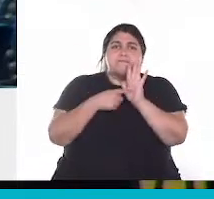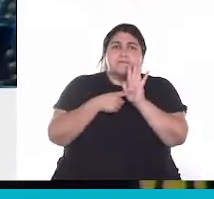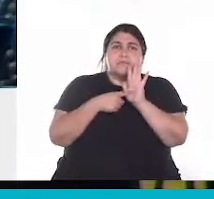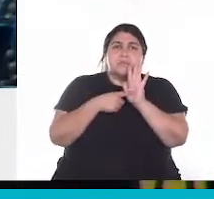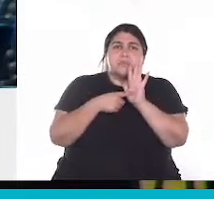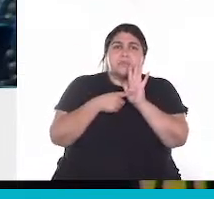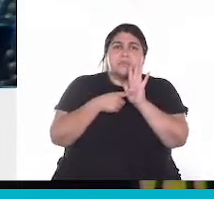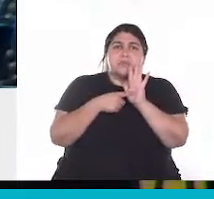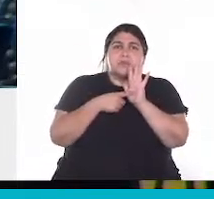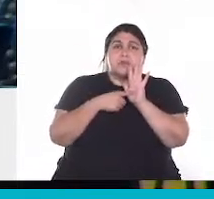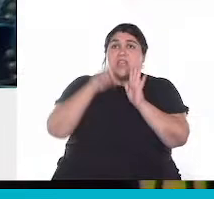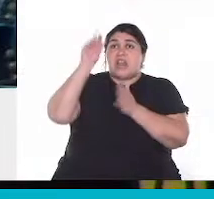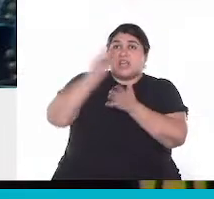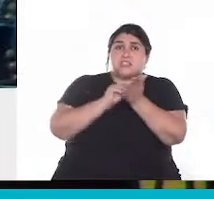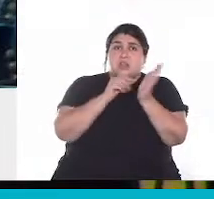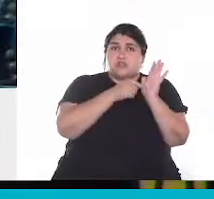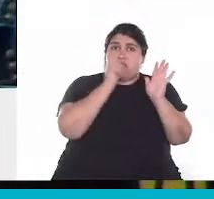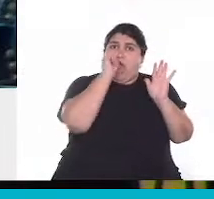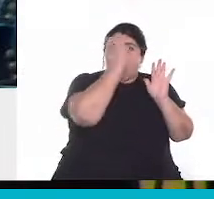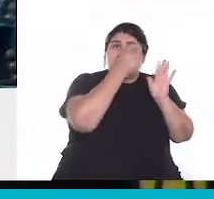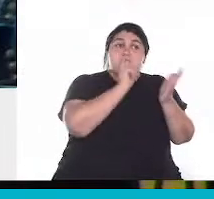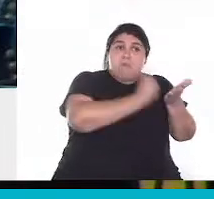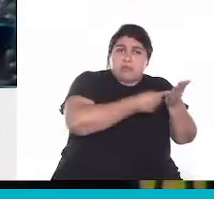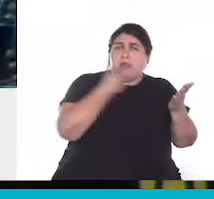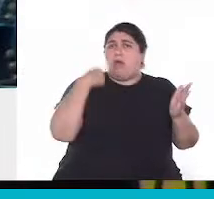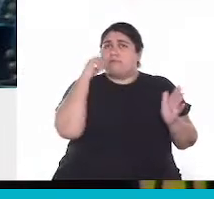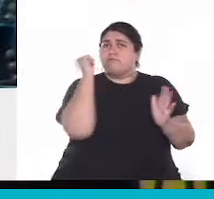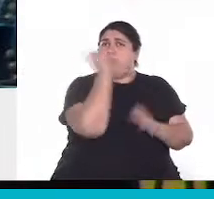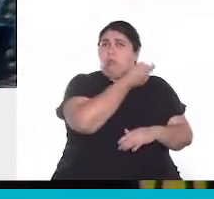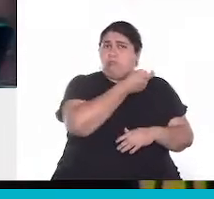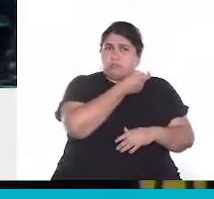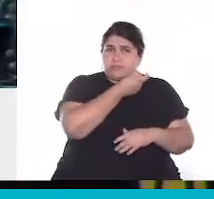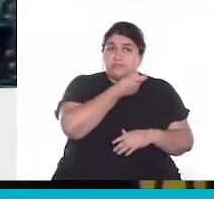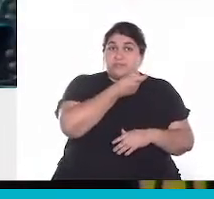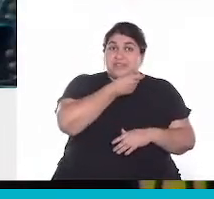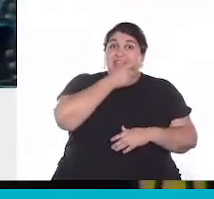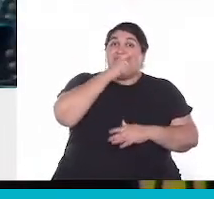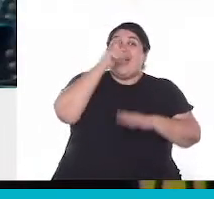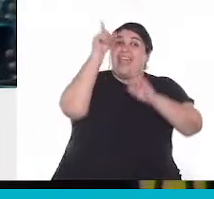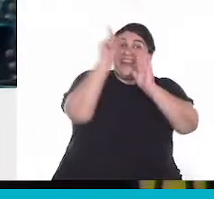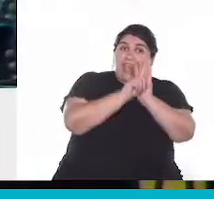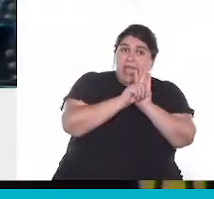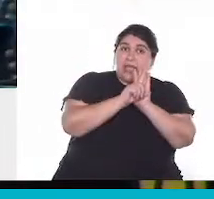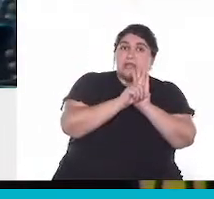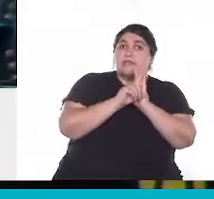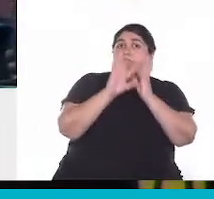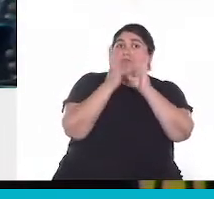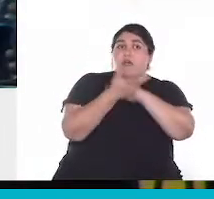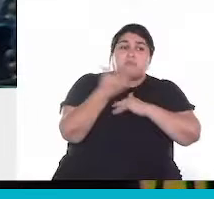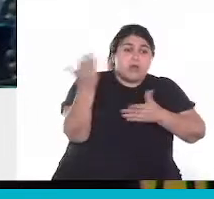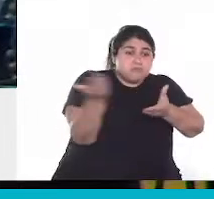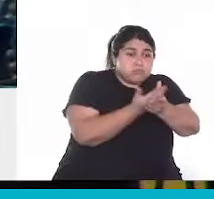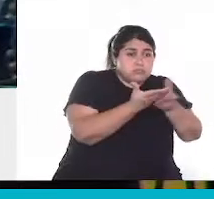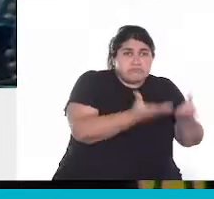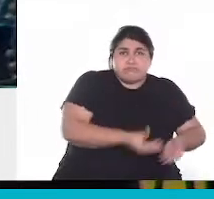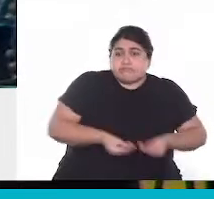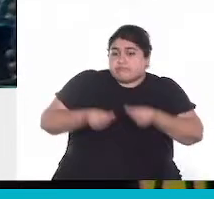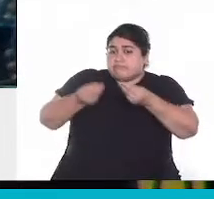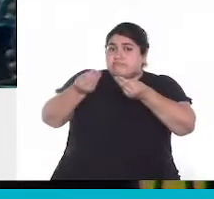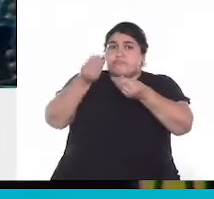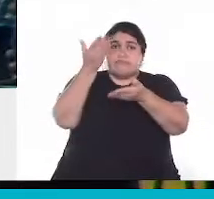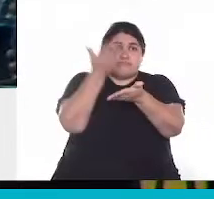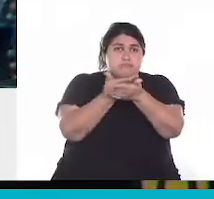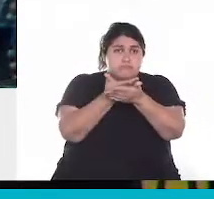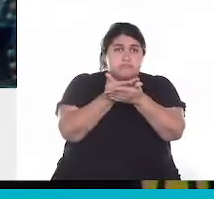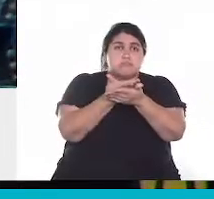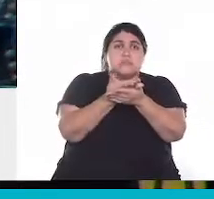Poder Legislativo Nacional, que es lo que había sido la derogación de una ley, que la saca del cajón o del tacho de la basura, la